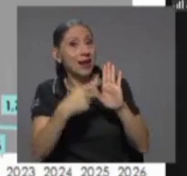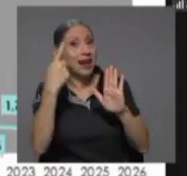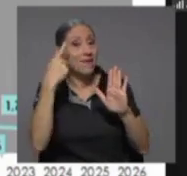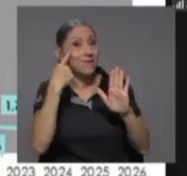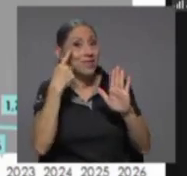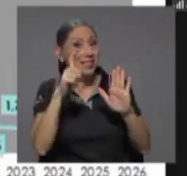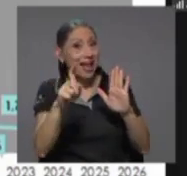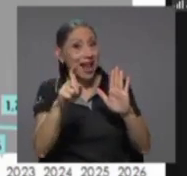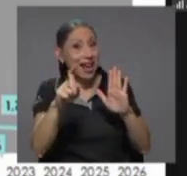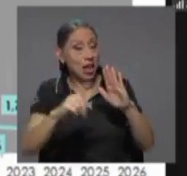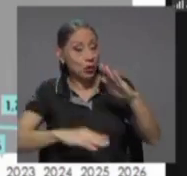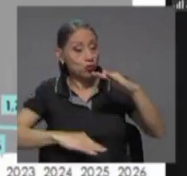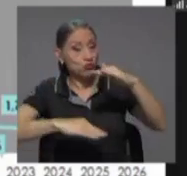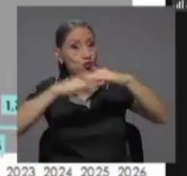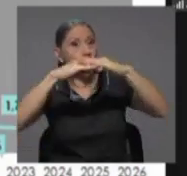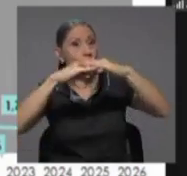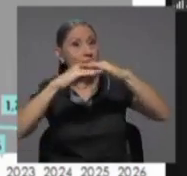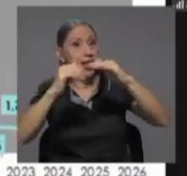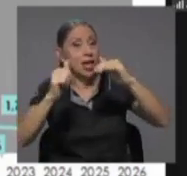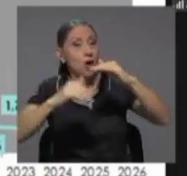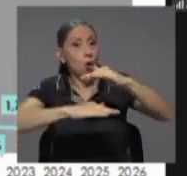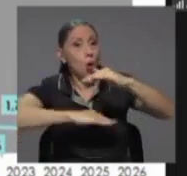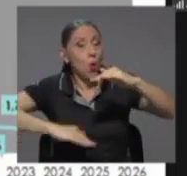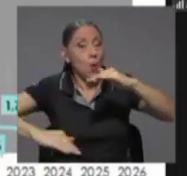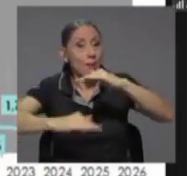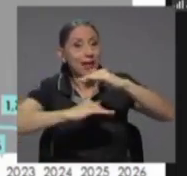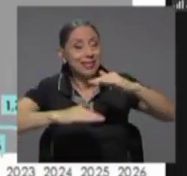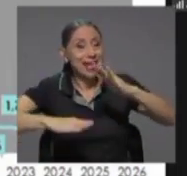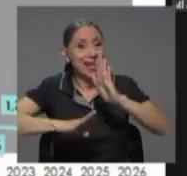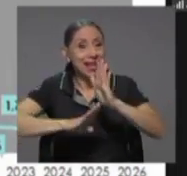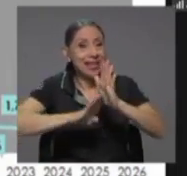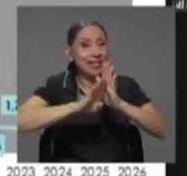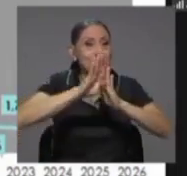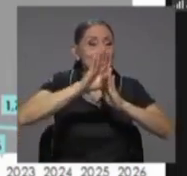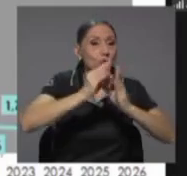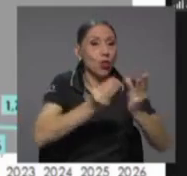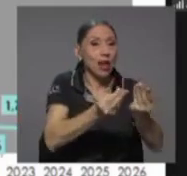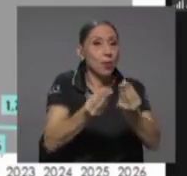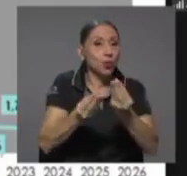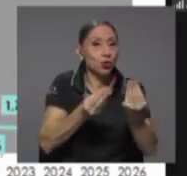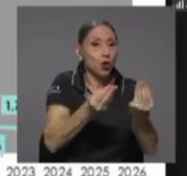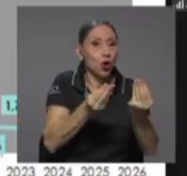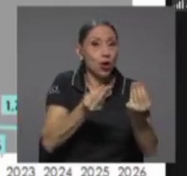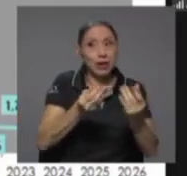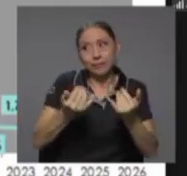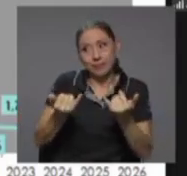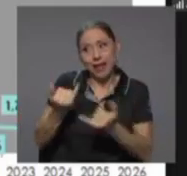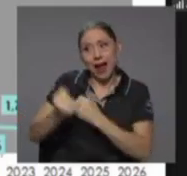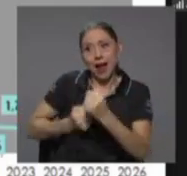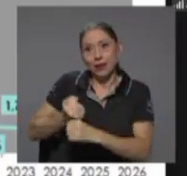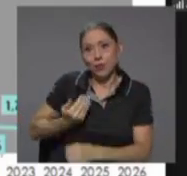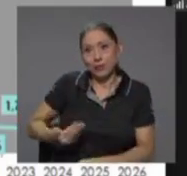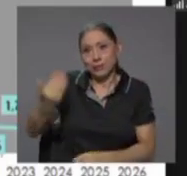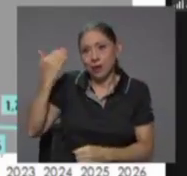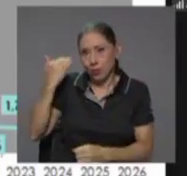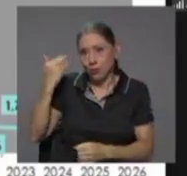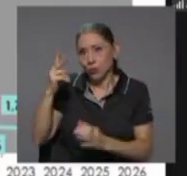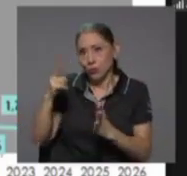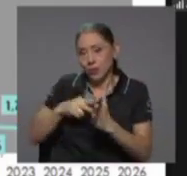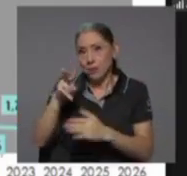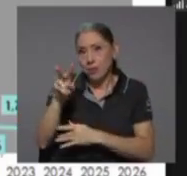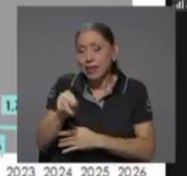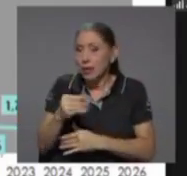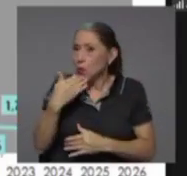base en el crecimiento de la producción y en el 2020 tuvimos un mal año, ¿verdad? Con